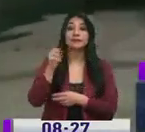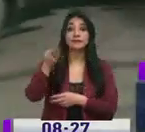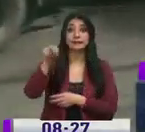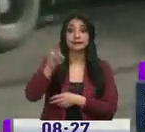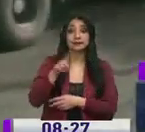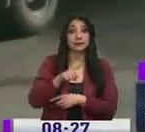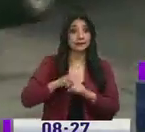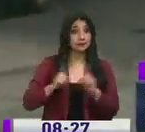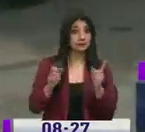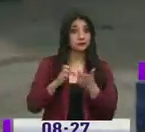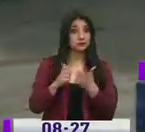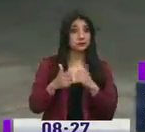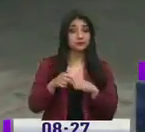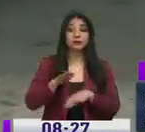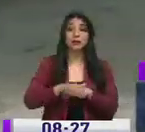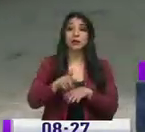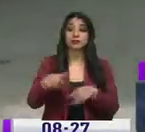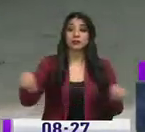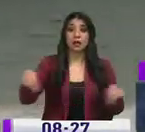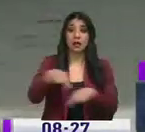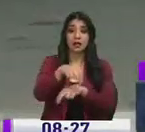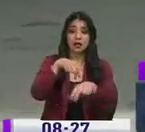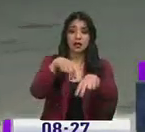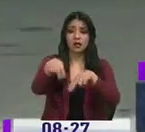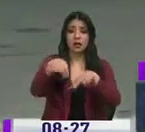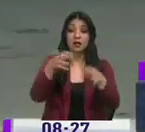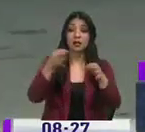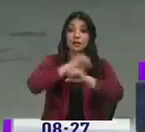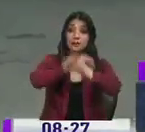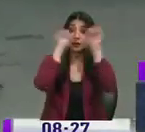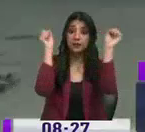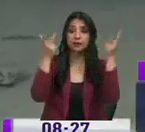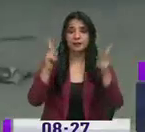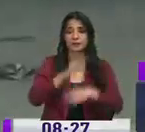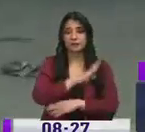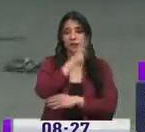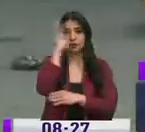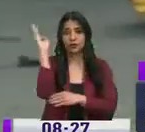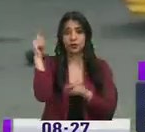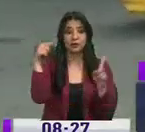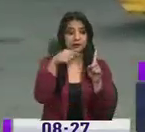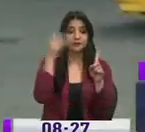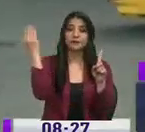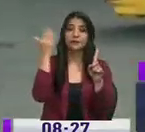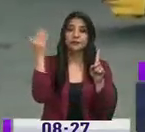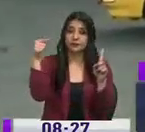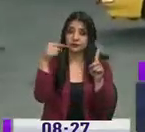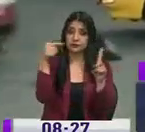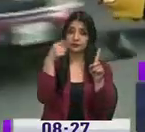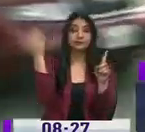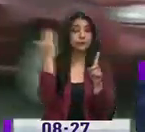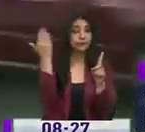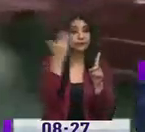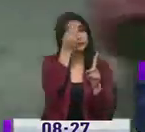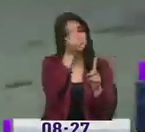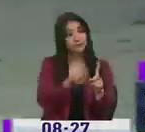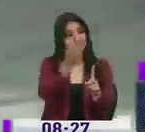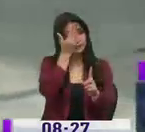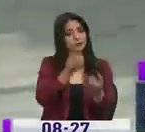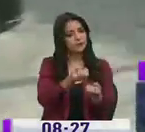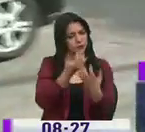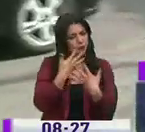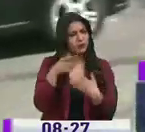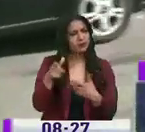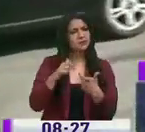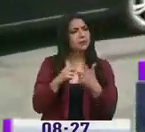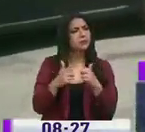varios problemas al cruzar en las horas picos. Yo ya me encuentro con uno de los docentes de esta unidad educativa. Buenos días. Muy buenos días. Cuéntenos, señora,